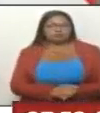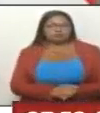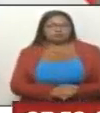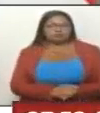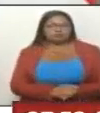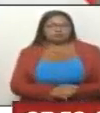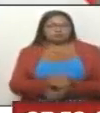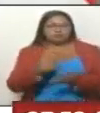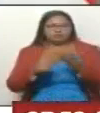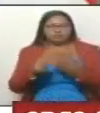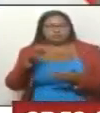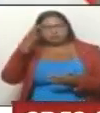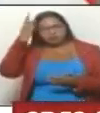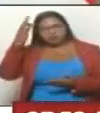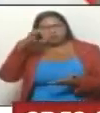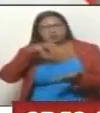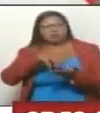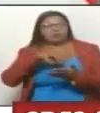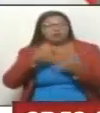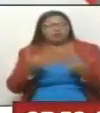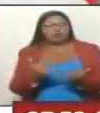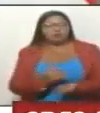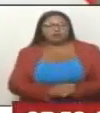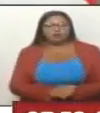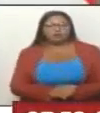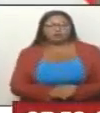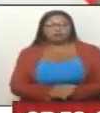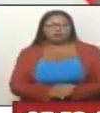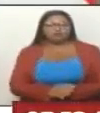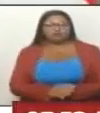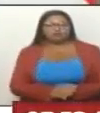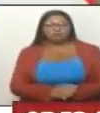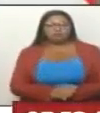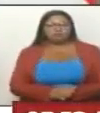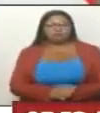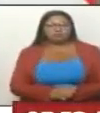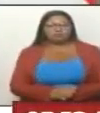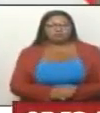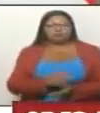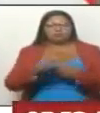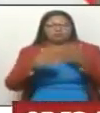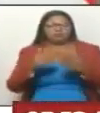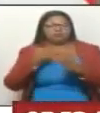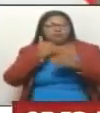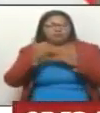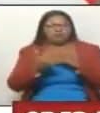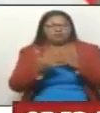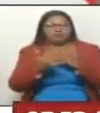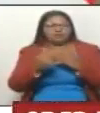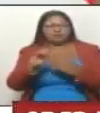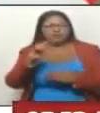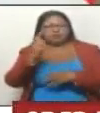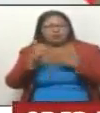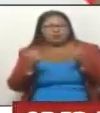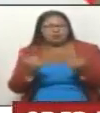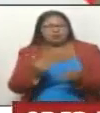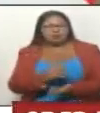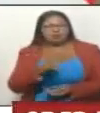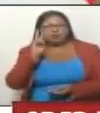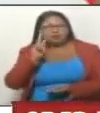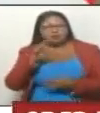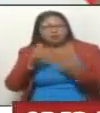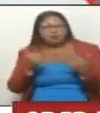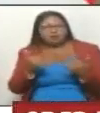el Consejo de Estado, el Consejo Federal de Gobierno, los órganos de planificación municipal que están previstos en el